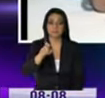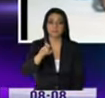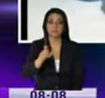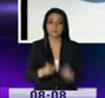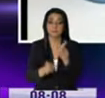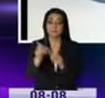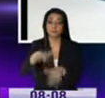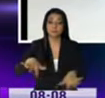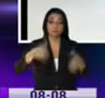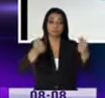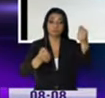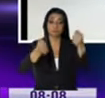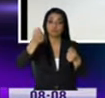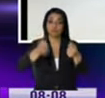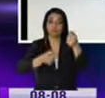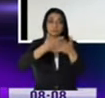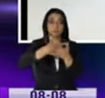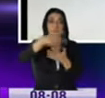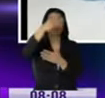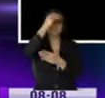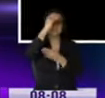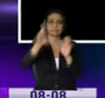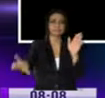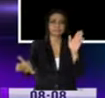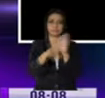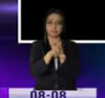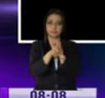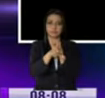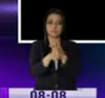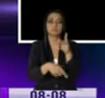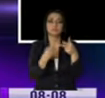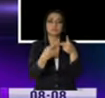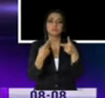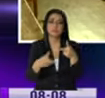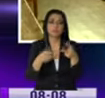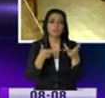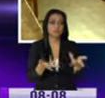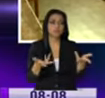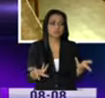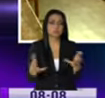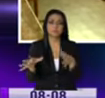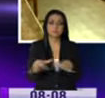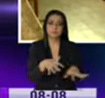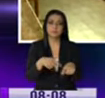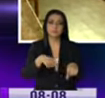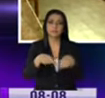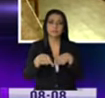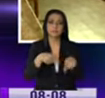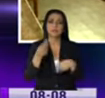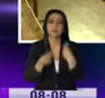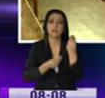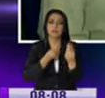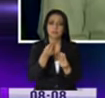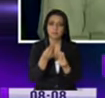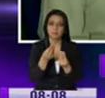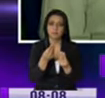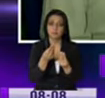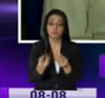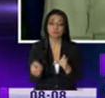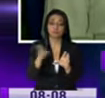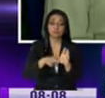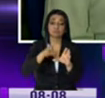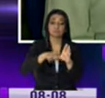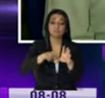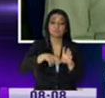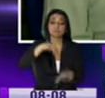personas conozcan a profundidad la ley y sobre todo las cosas que deben hacer y no hacer en las vías de la ciudad, sobre todo porque llevan a nuestros